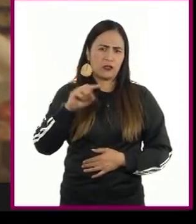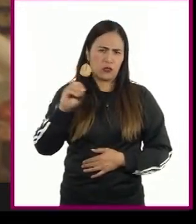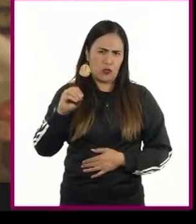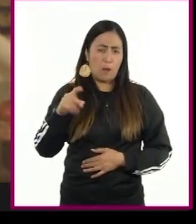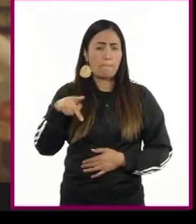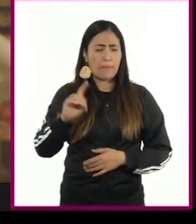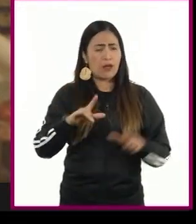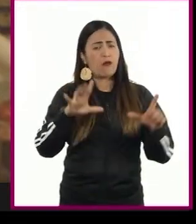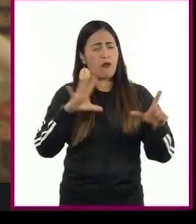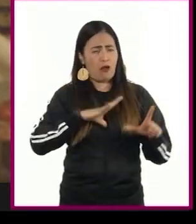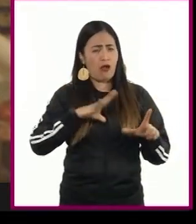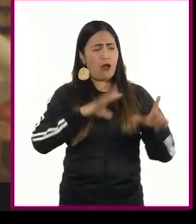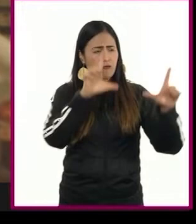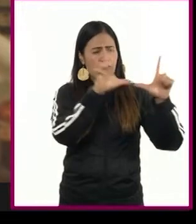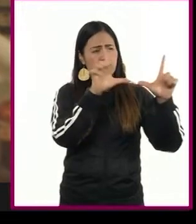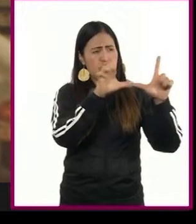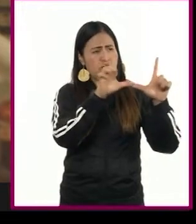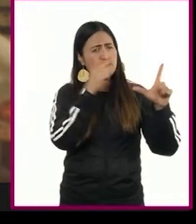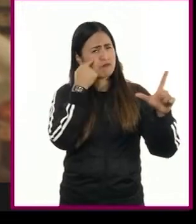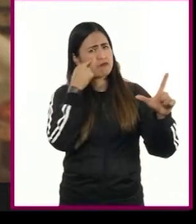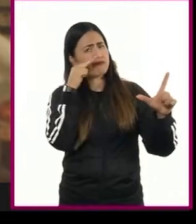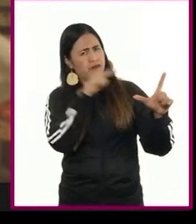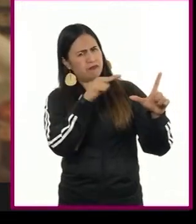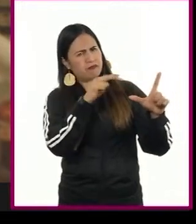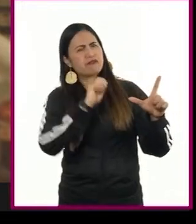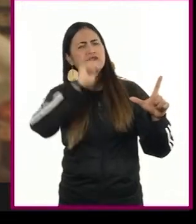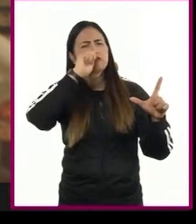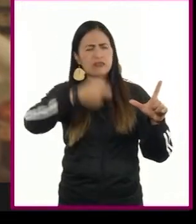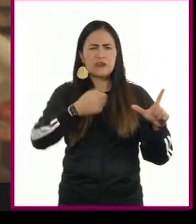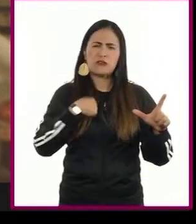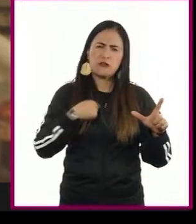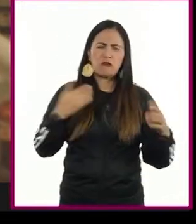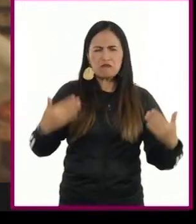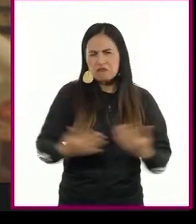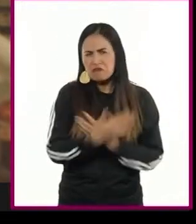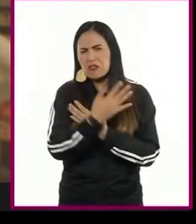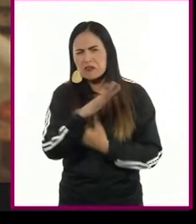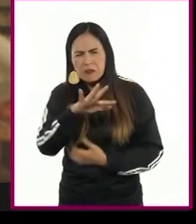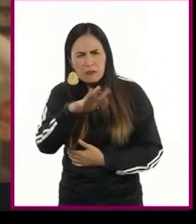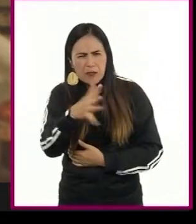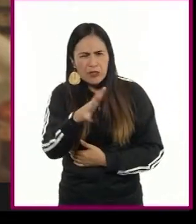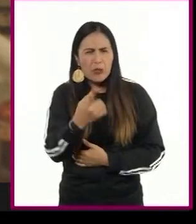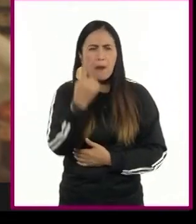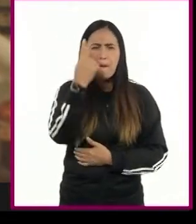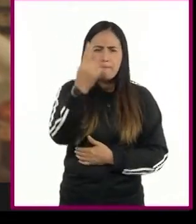honor en San Sepolcro que hace saber que nací en